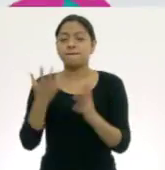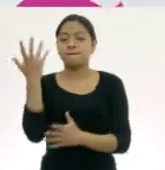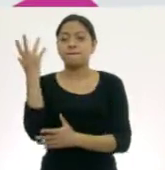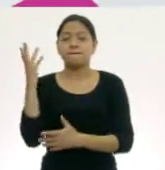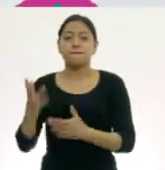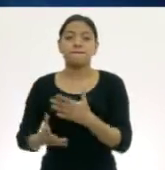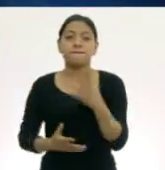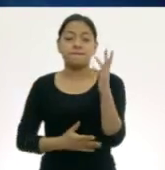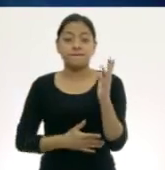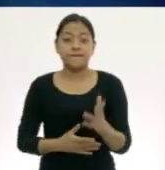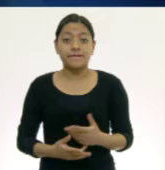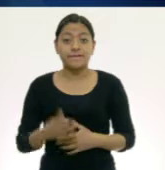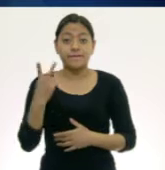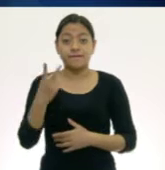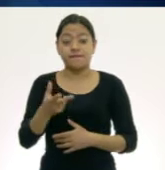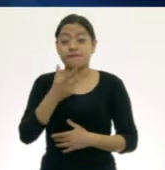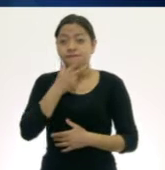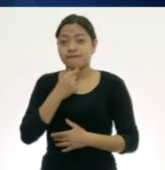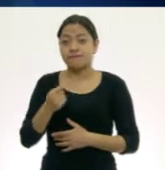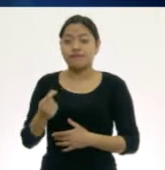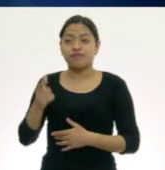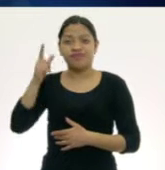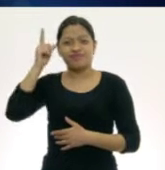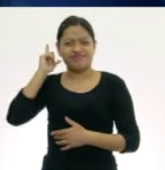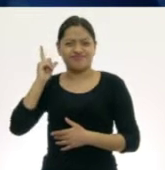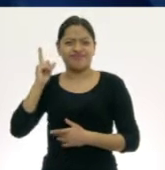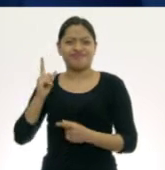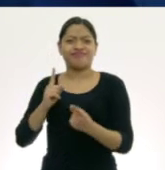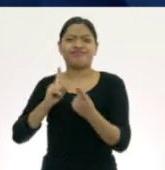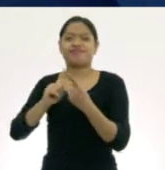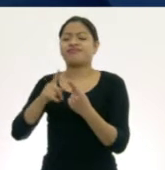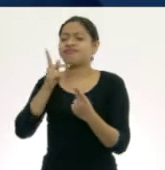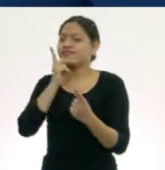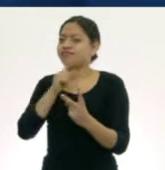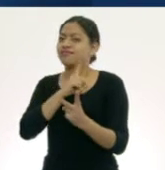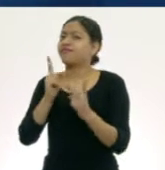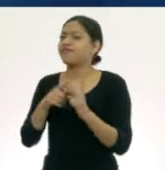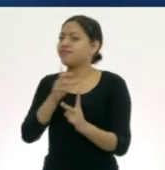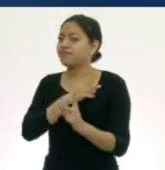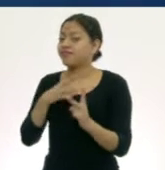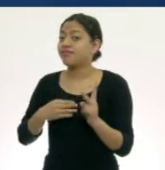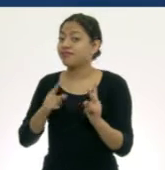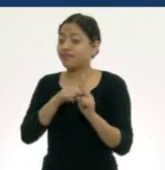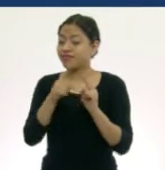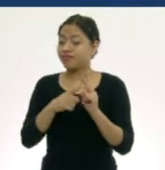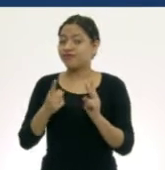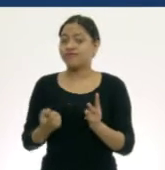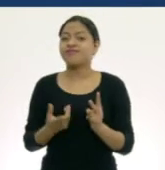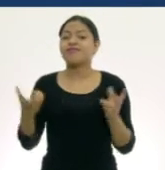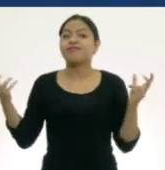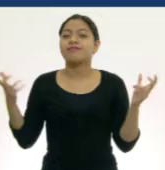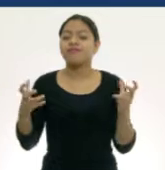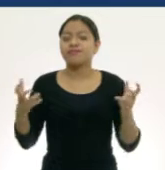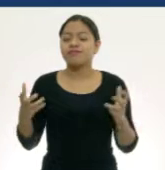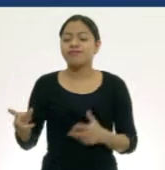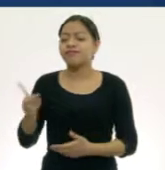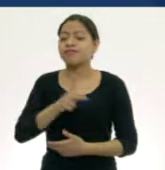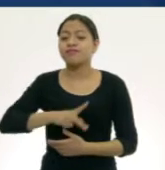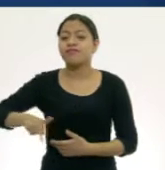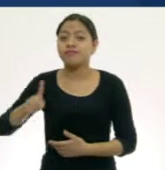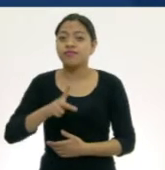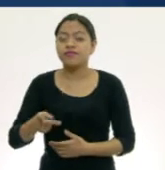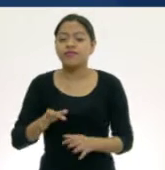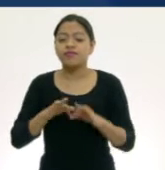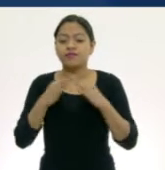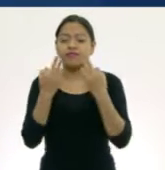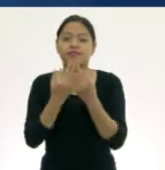sombra. 2 hombres locos, padre e hijo en 2 generaciones, inventaron un paisaje, un pueblo y una manera